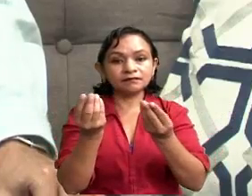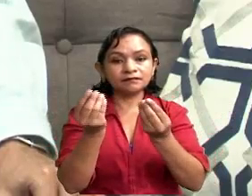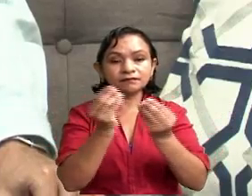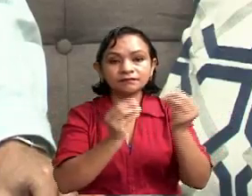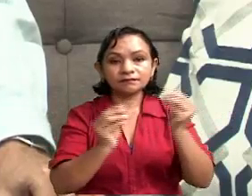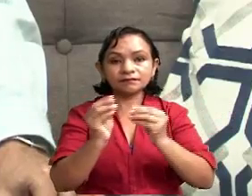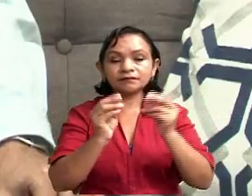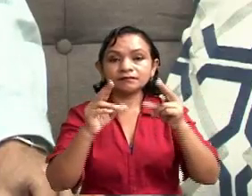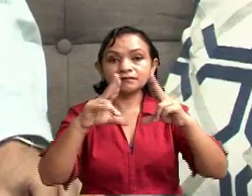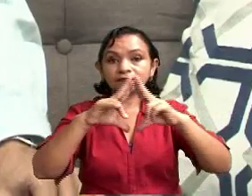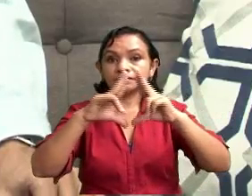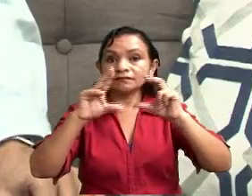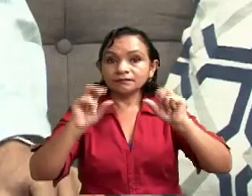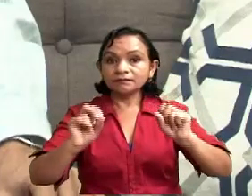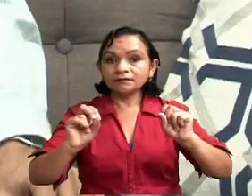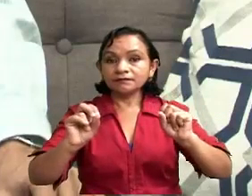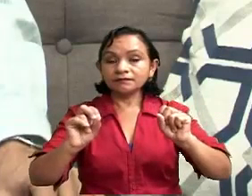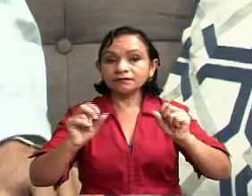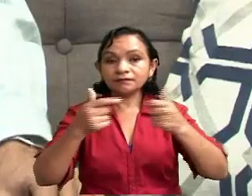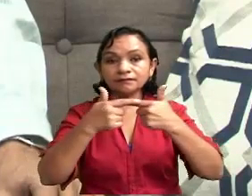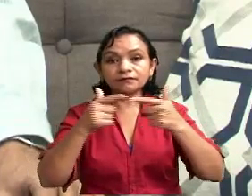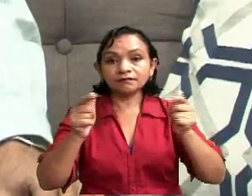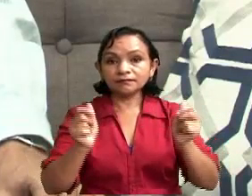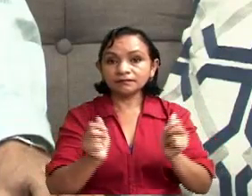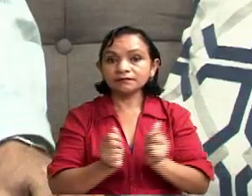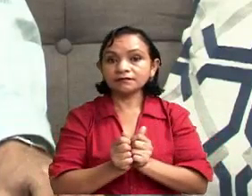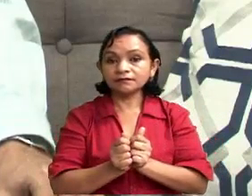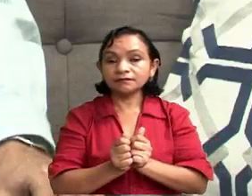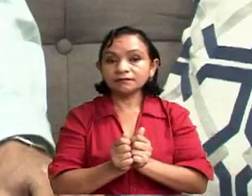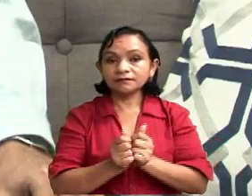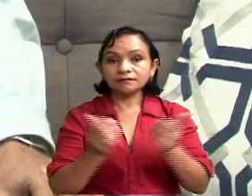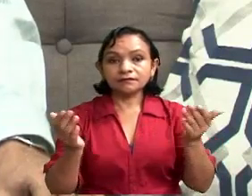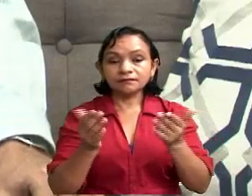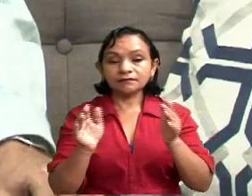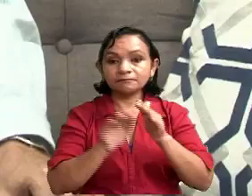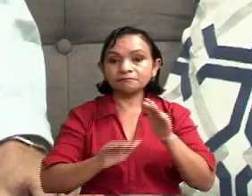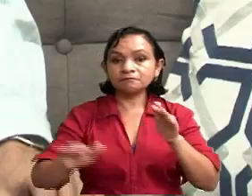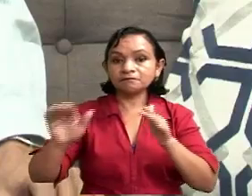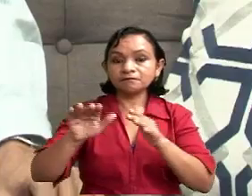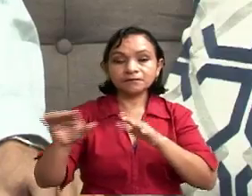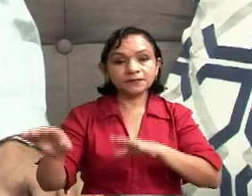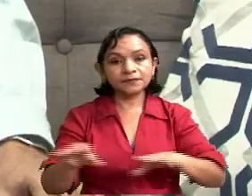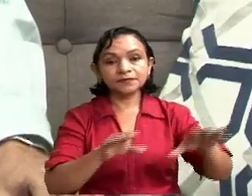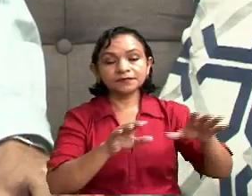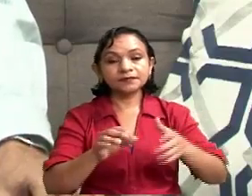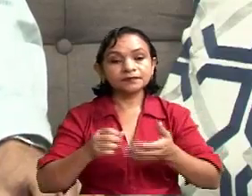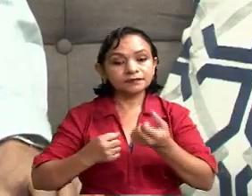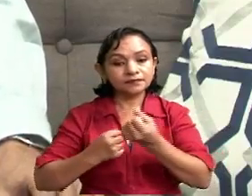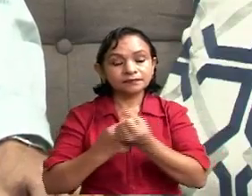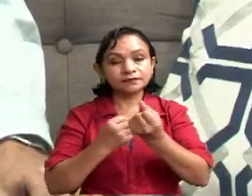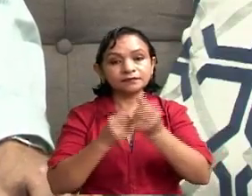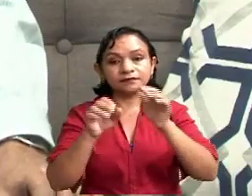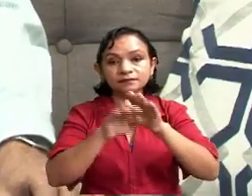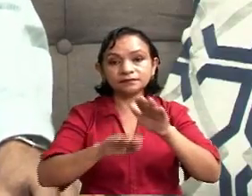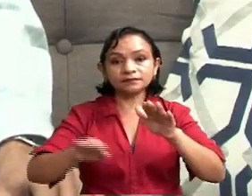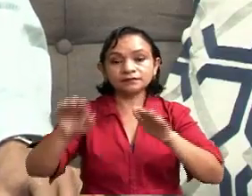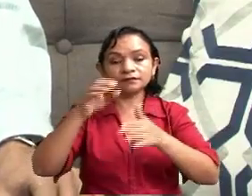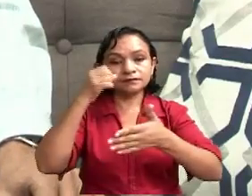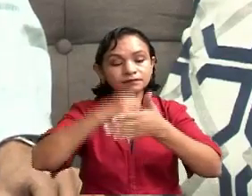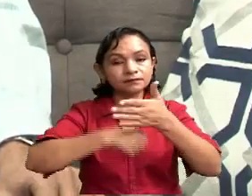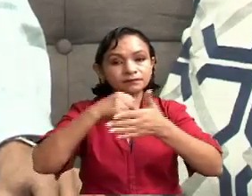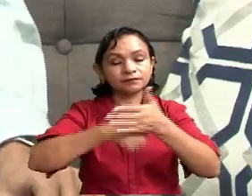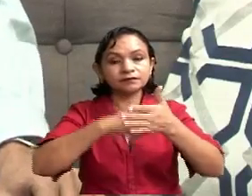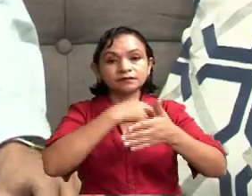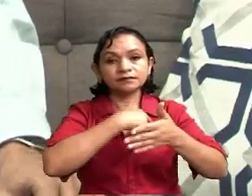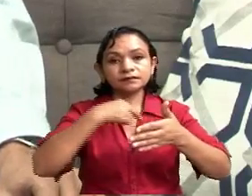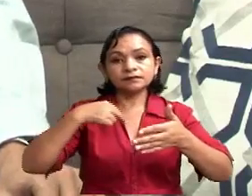nicaragüense y además es el sector que más dinámico y que más contribuye a este esfuerzo que estamos